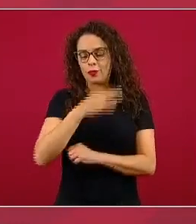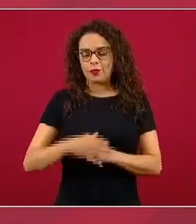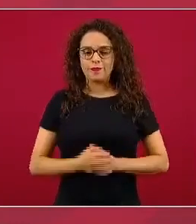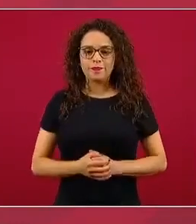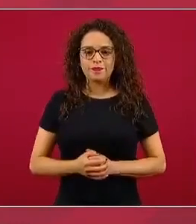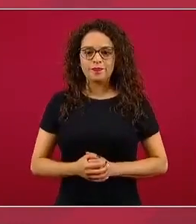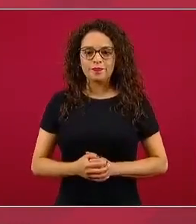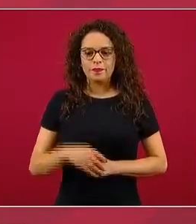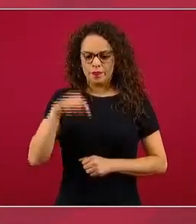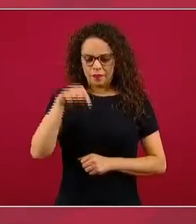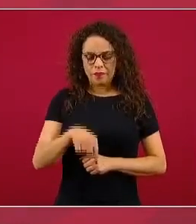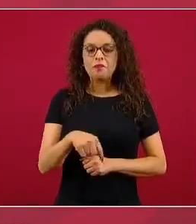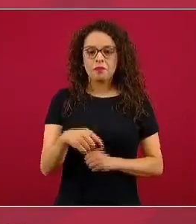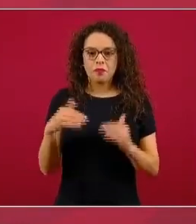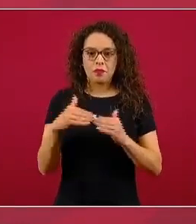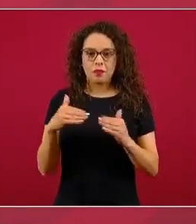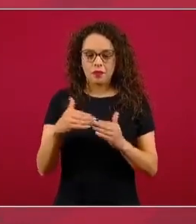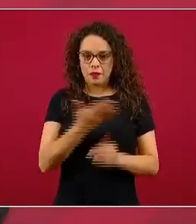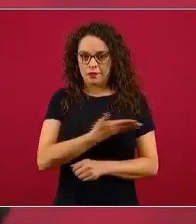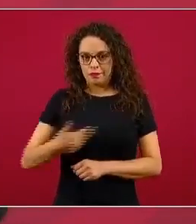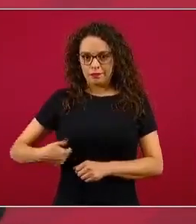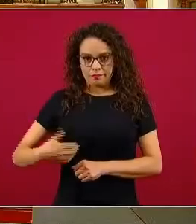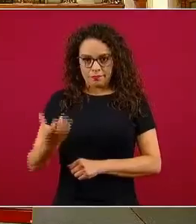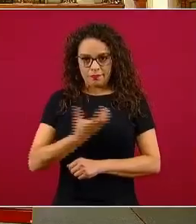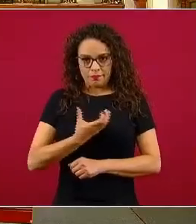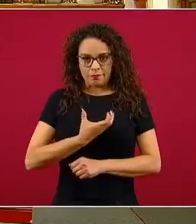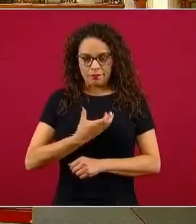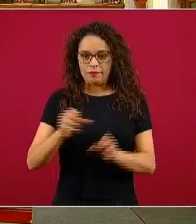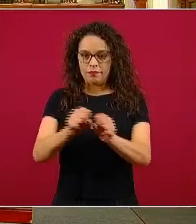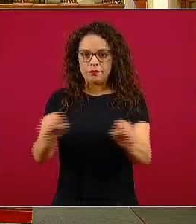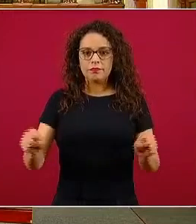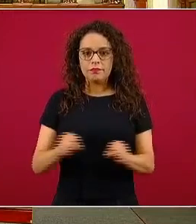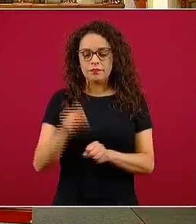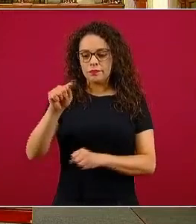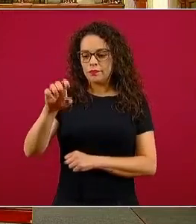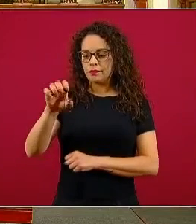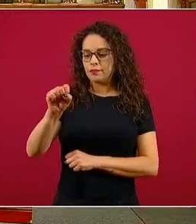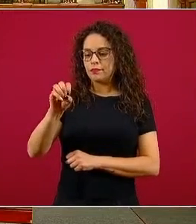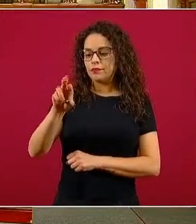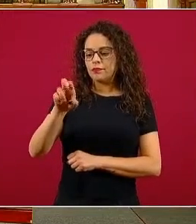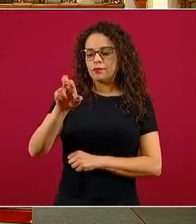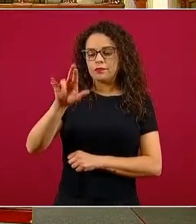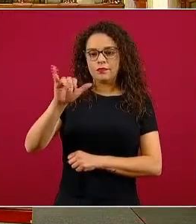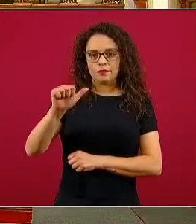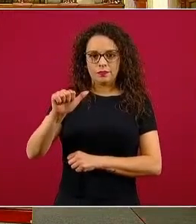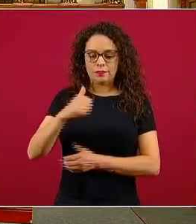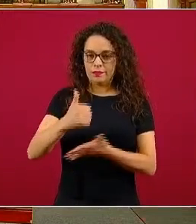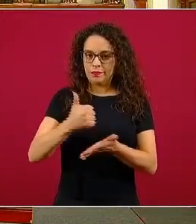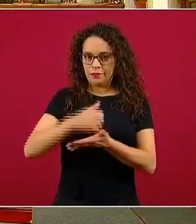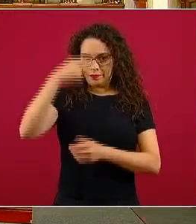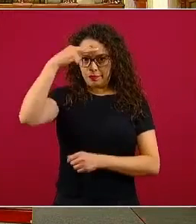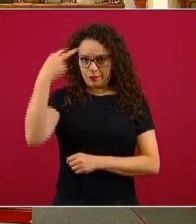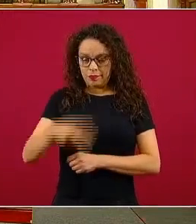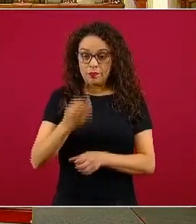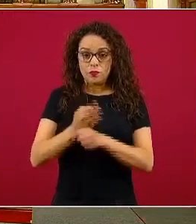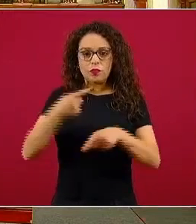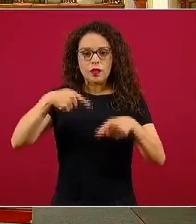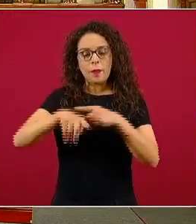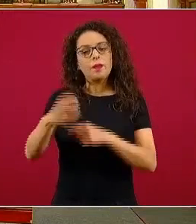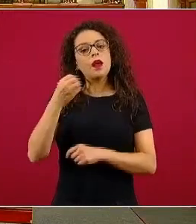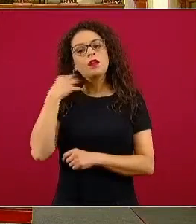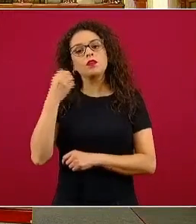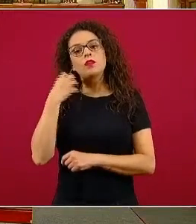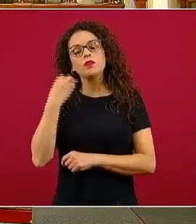estamos en el Palacio Nacional de México, en el Salón Tesorería, en la Ciudad de México. Vamos a iniciar la conferencia de prensa diaria